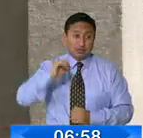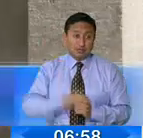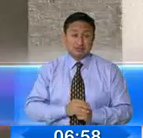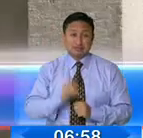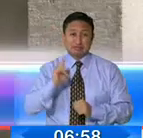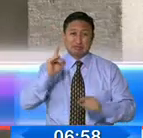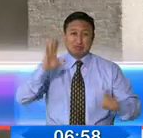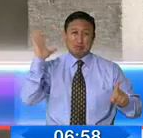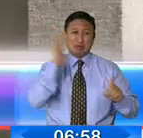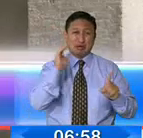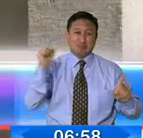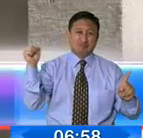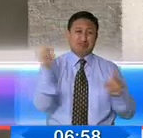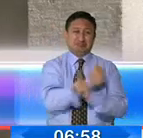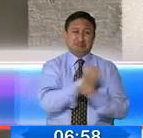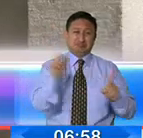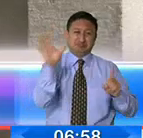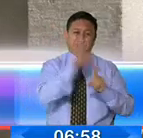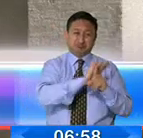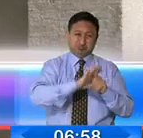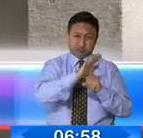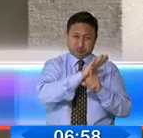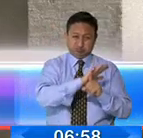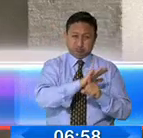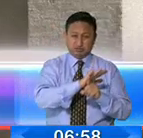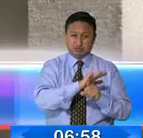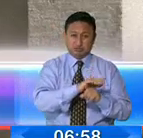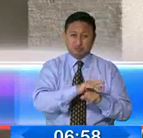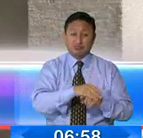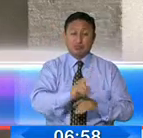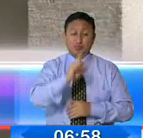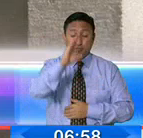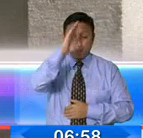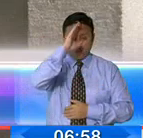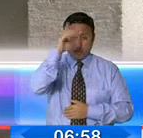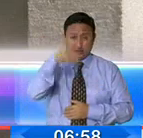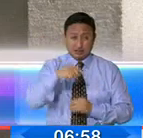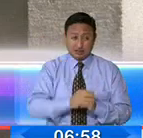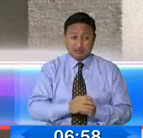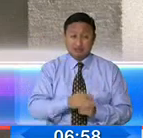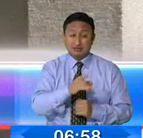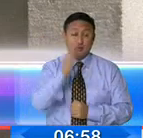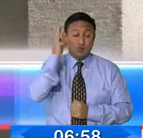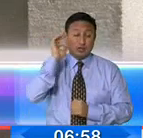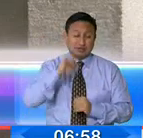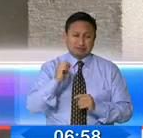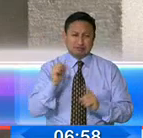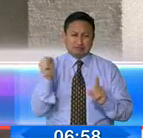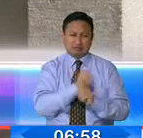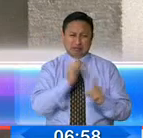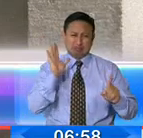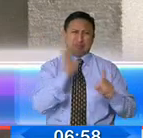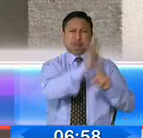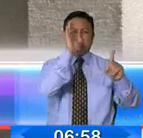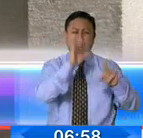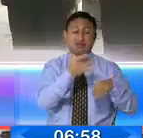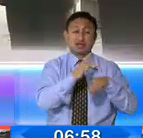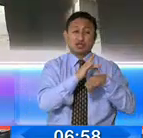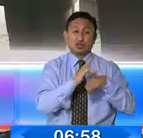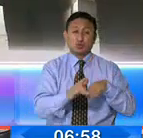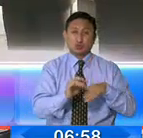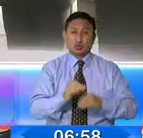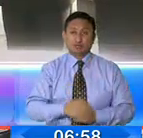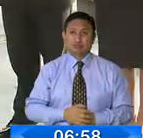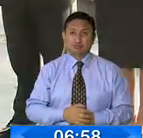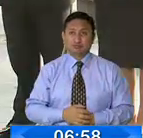vejadas, que fueron abusadas, policías a las que las maltrataron, las desnudaron.